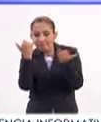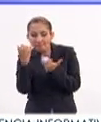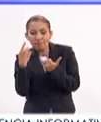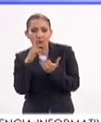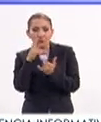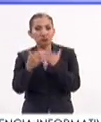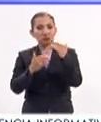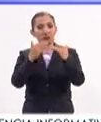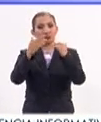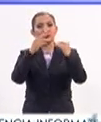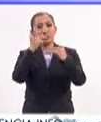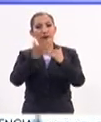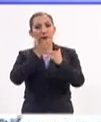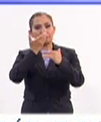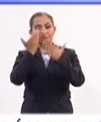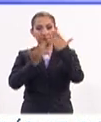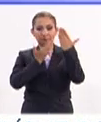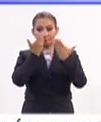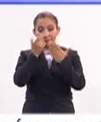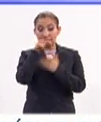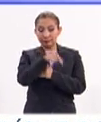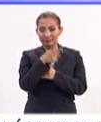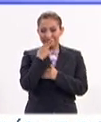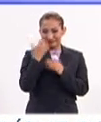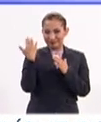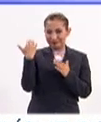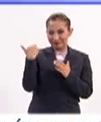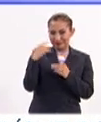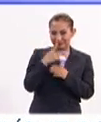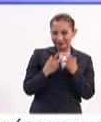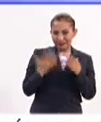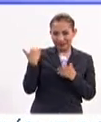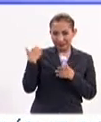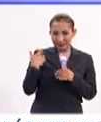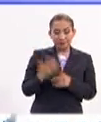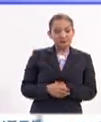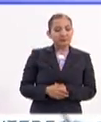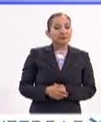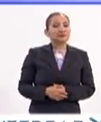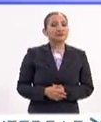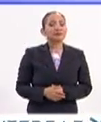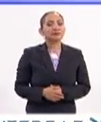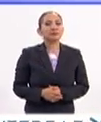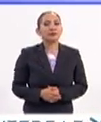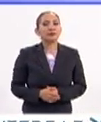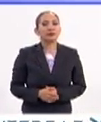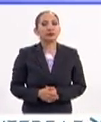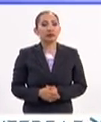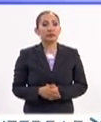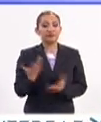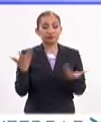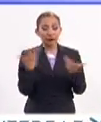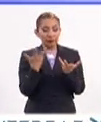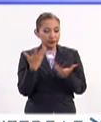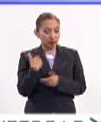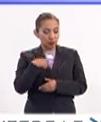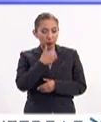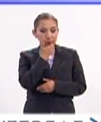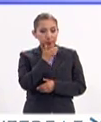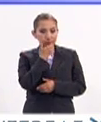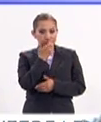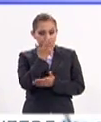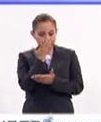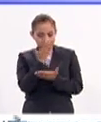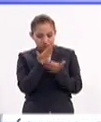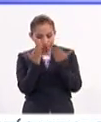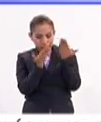y mejore hábitos de estudio, que era lo que hablábamos en el programa pasado, ¿no? De obviamente, bueno, el generar unos hábitos de